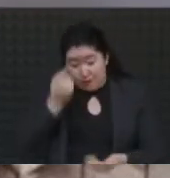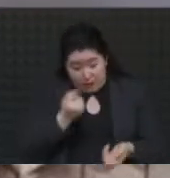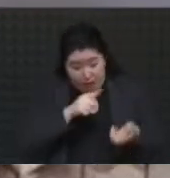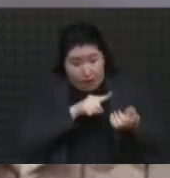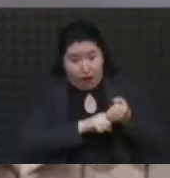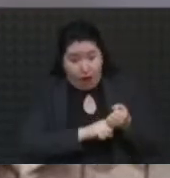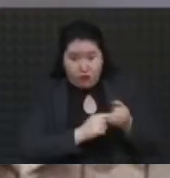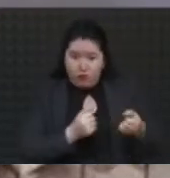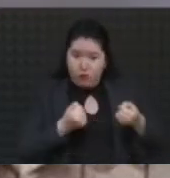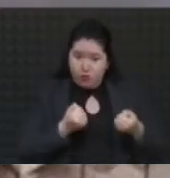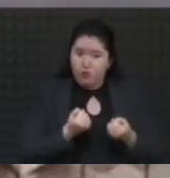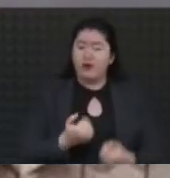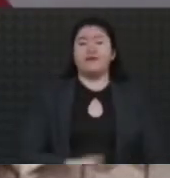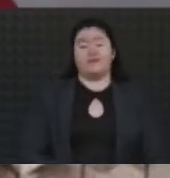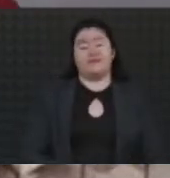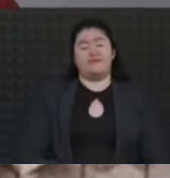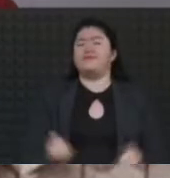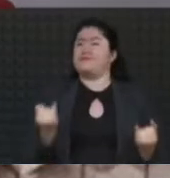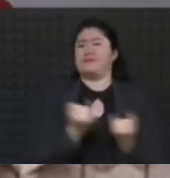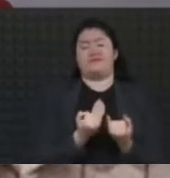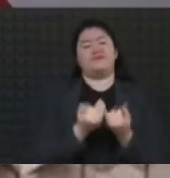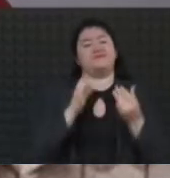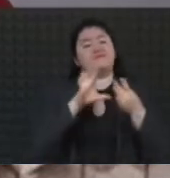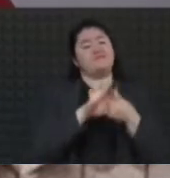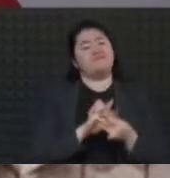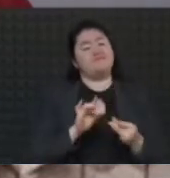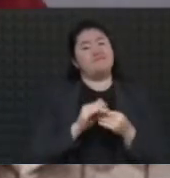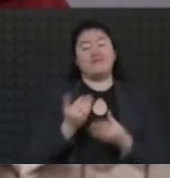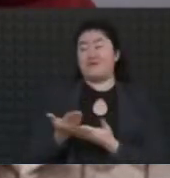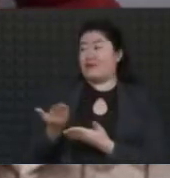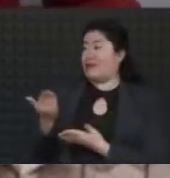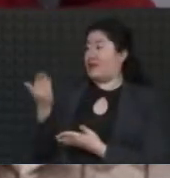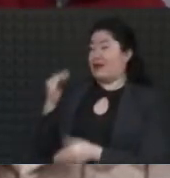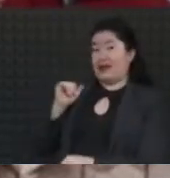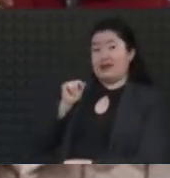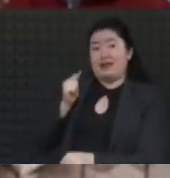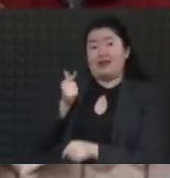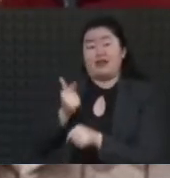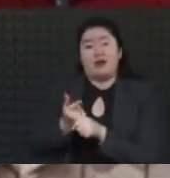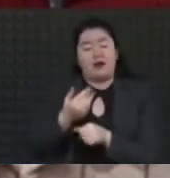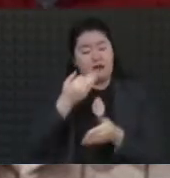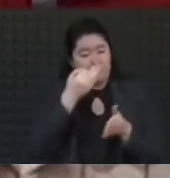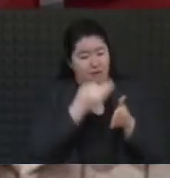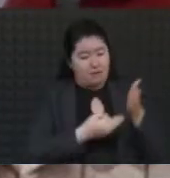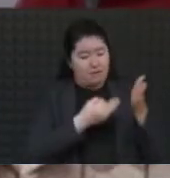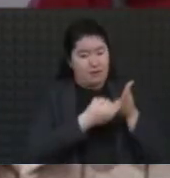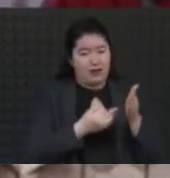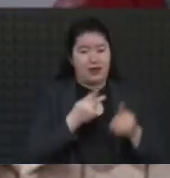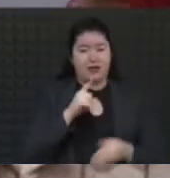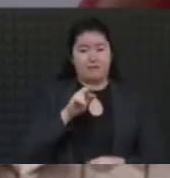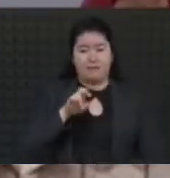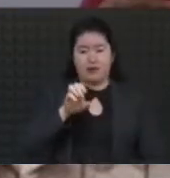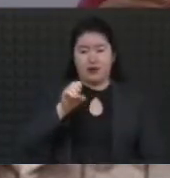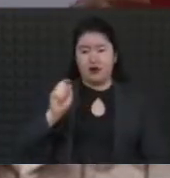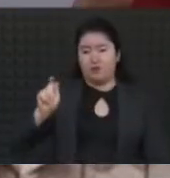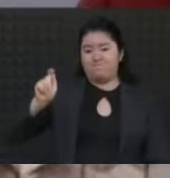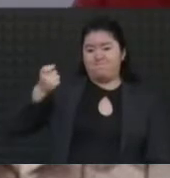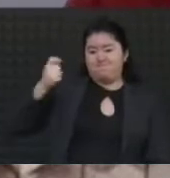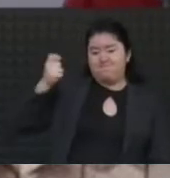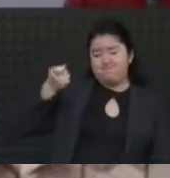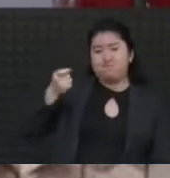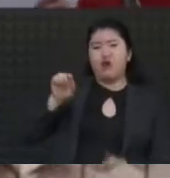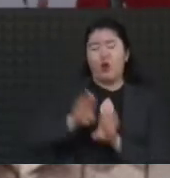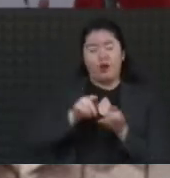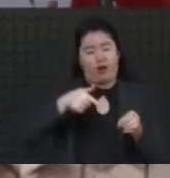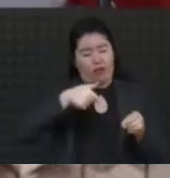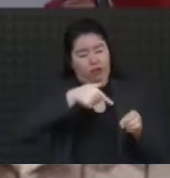base en lo que mencionaba, los hallazgos de la falta de pernos, de las deficiencias en soldaduras, de todo lo que el reporte